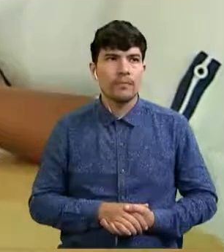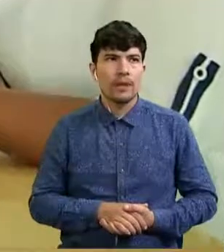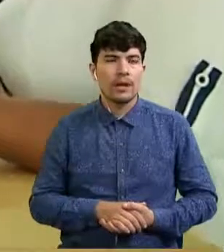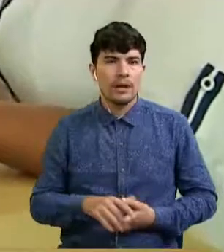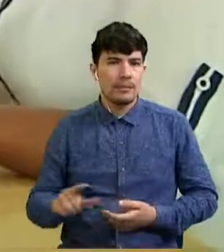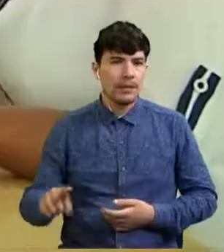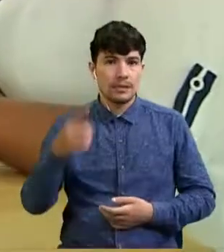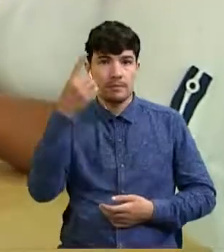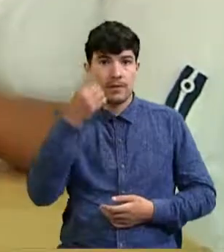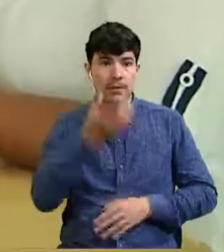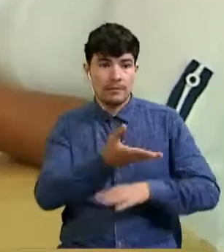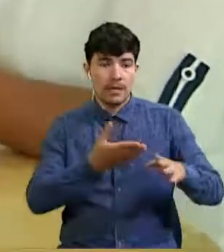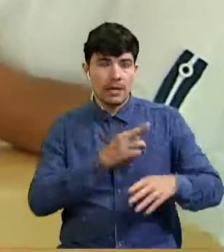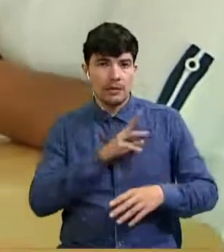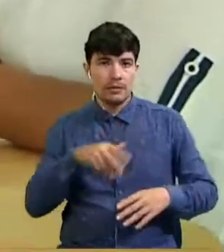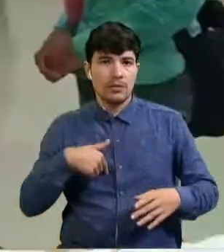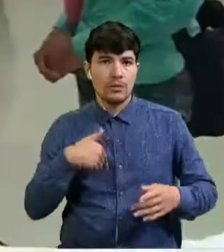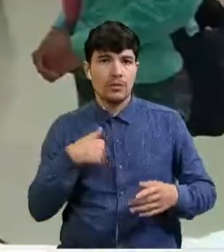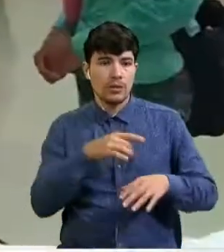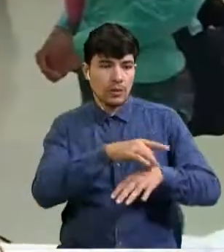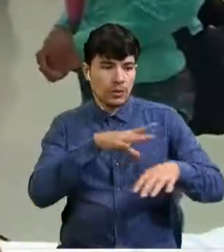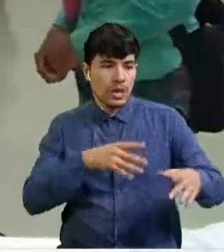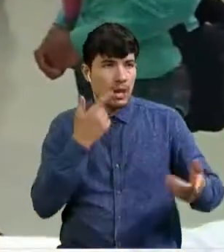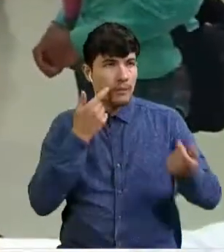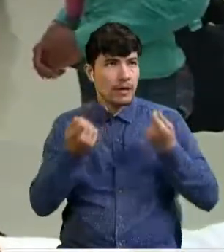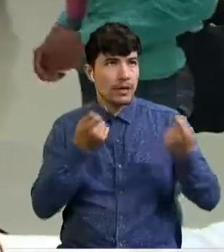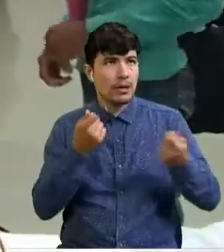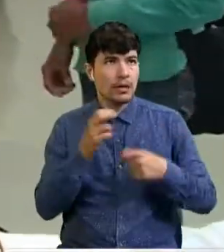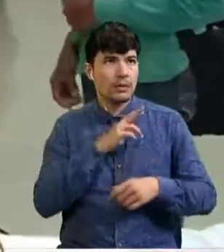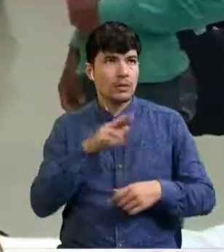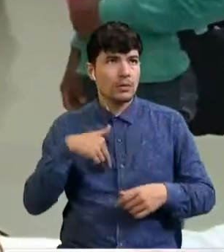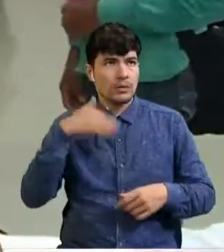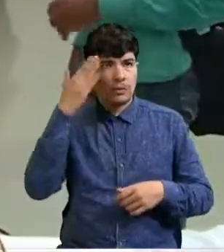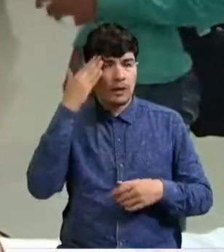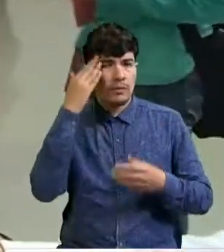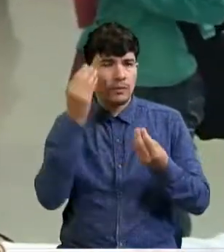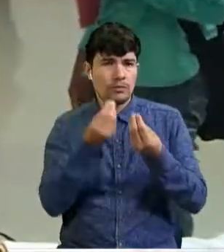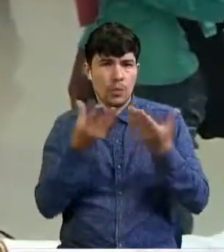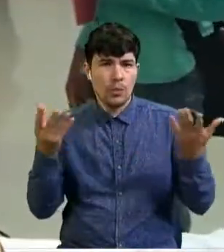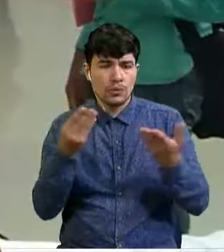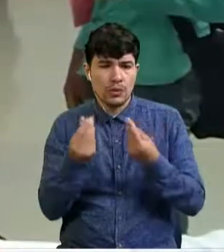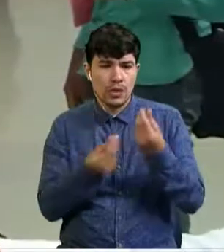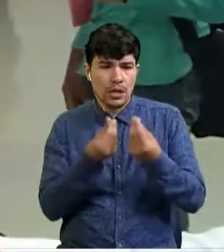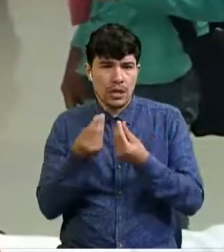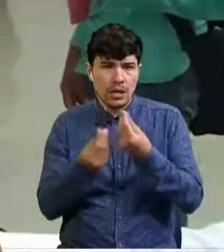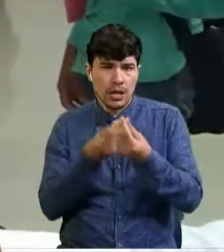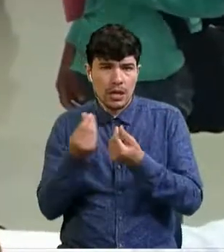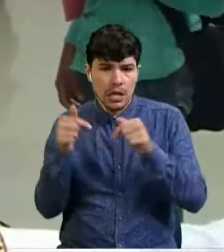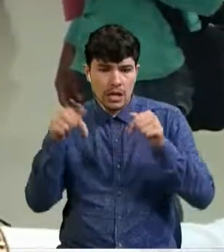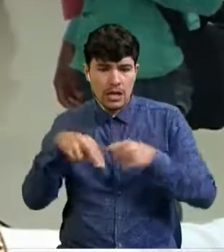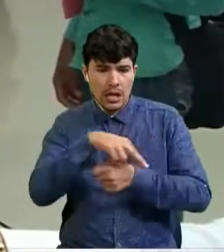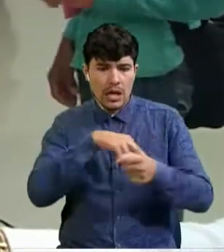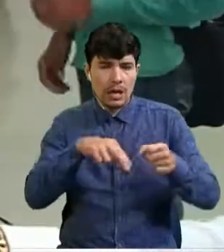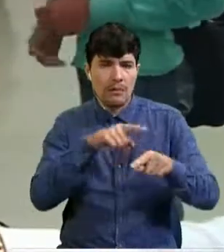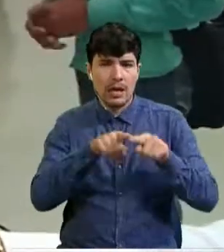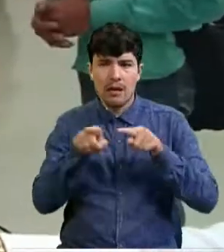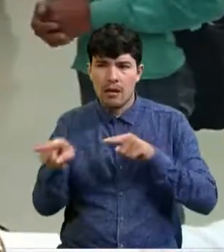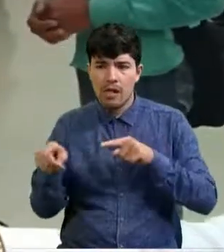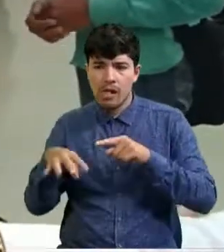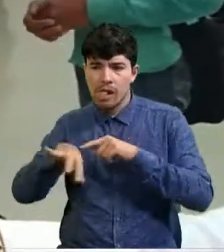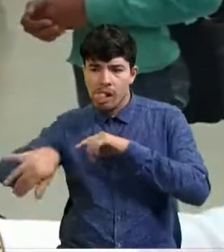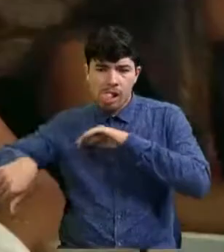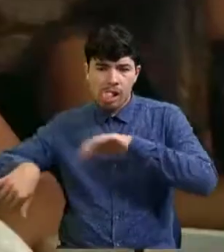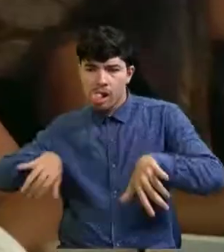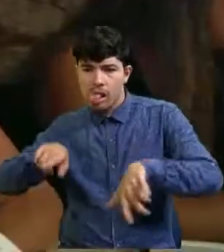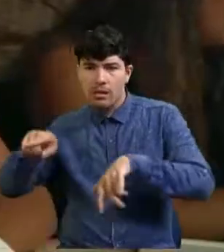petición nuestra es que nos dejen administrar los recursos sabemos que hay muchos recursos que llegan para la región pero se están quedando enredados por allá en unas oficinas